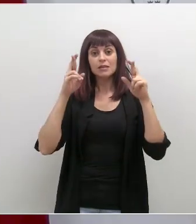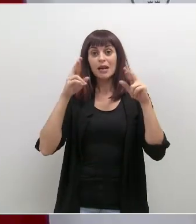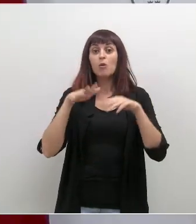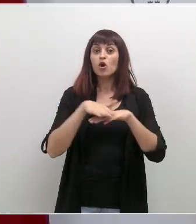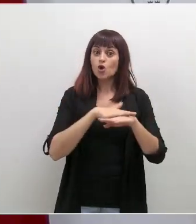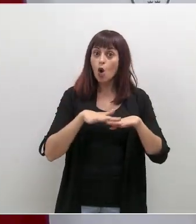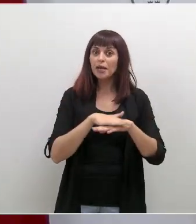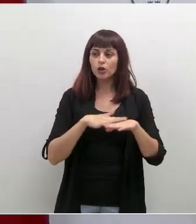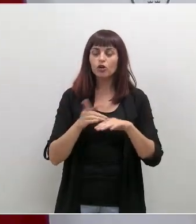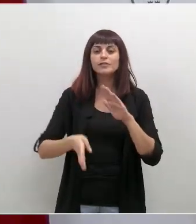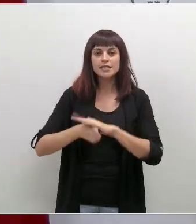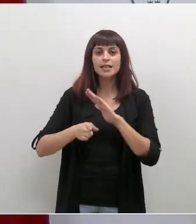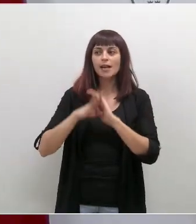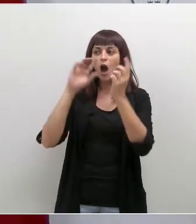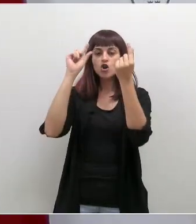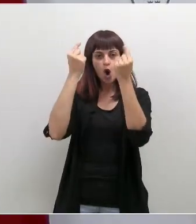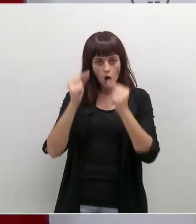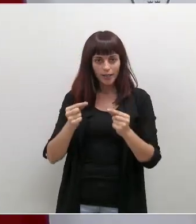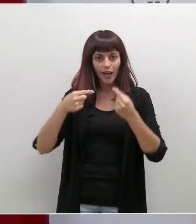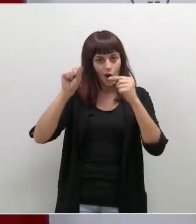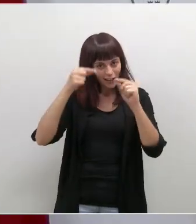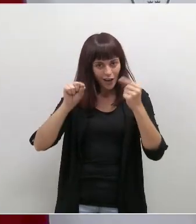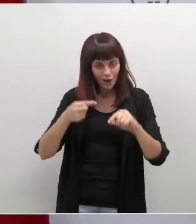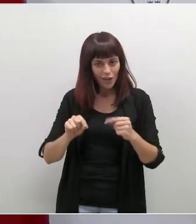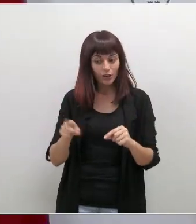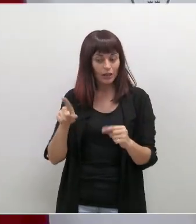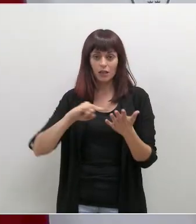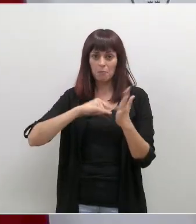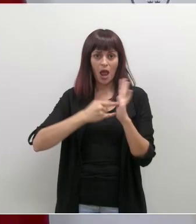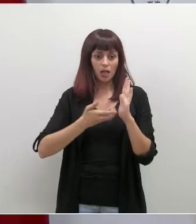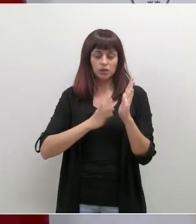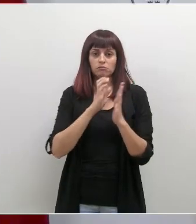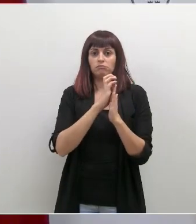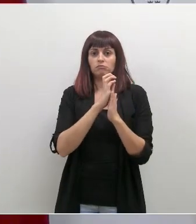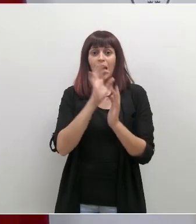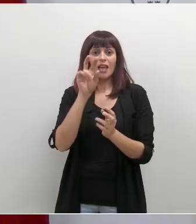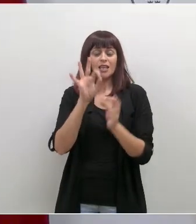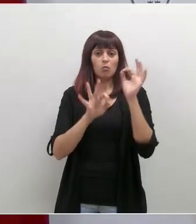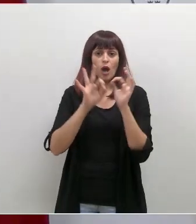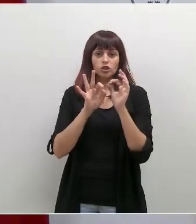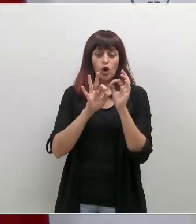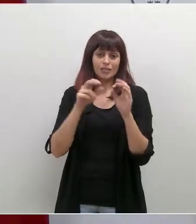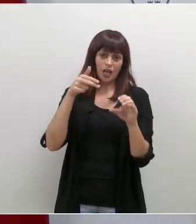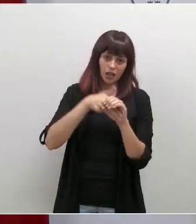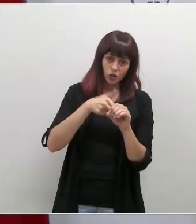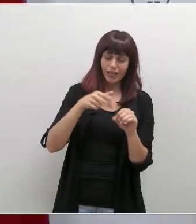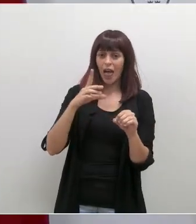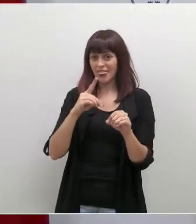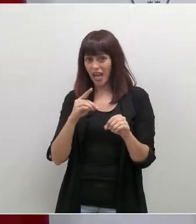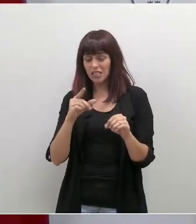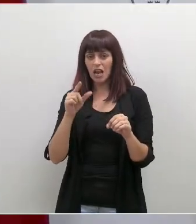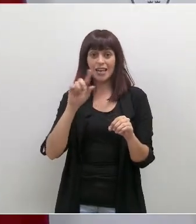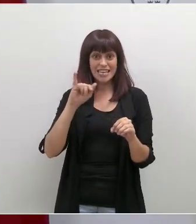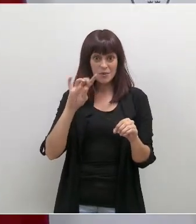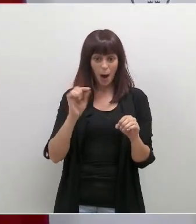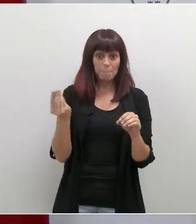Gobierno siga rectificando y borre definitivamente de sus planes la subida de impuestos al diésel y el IVA a algunos productos, como por